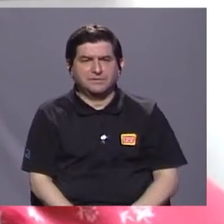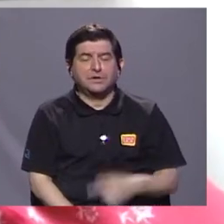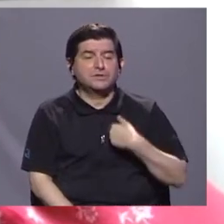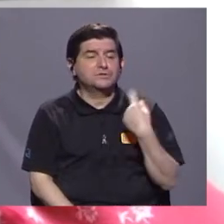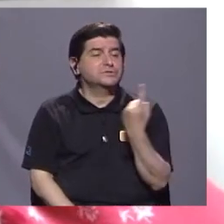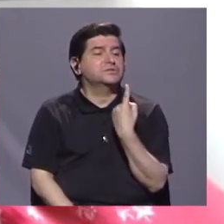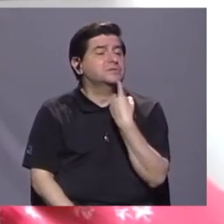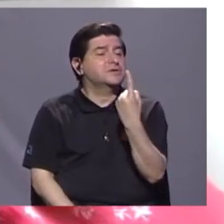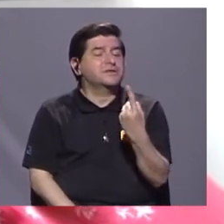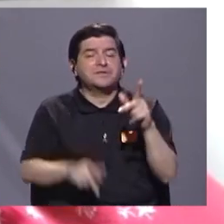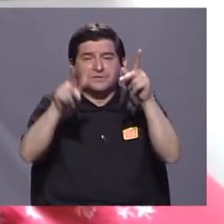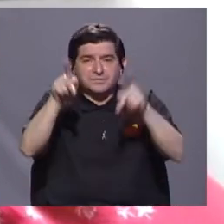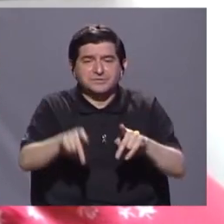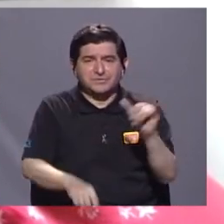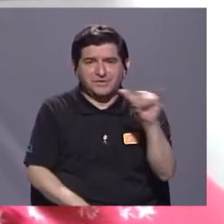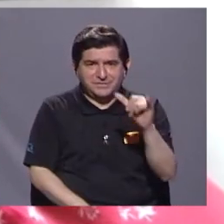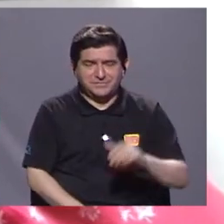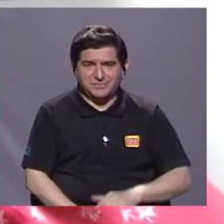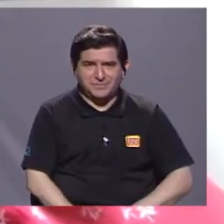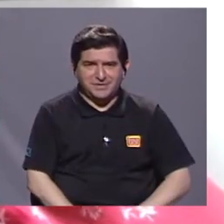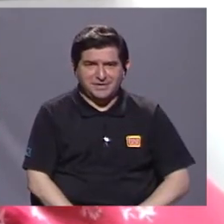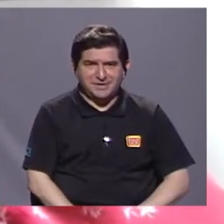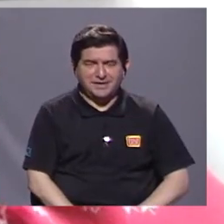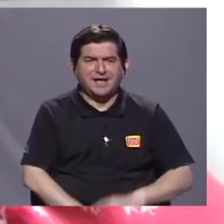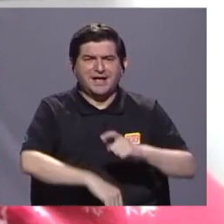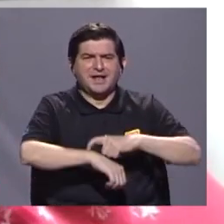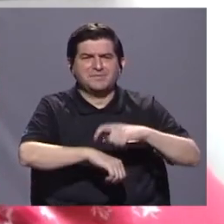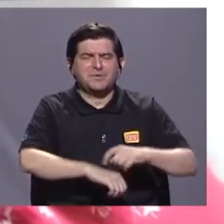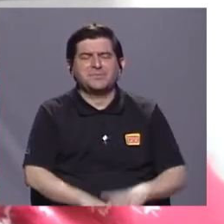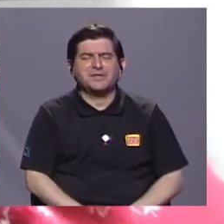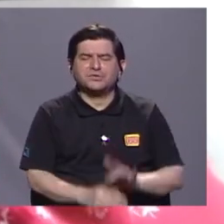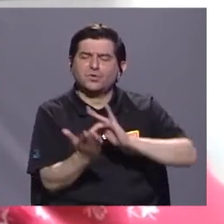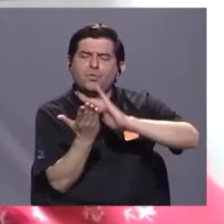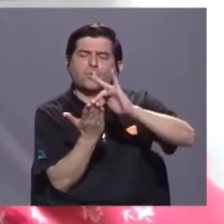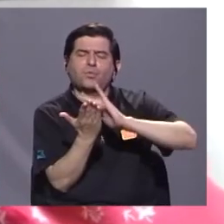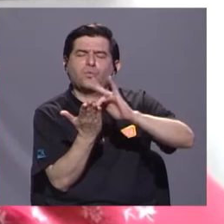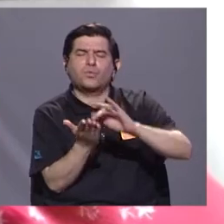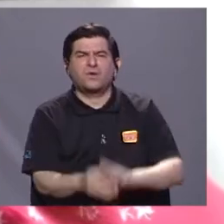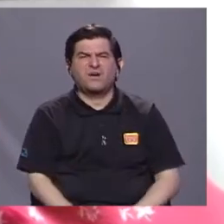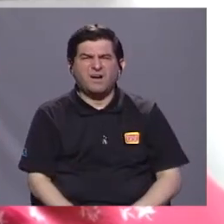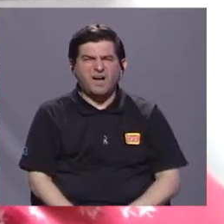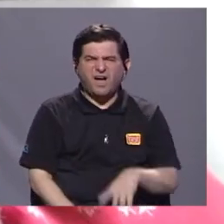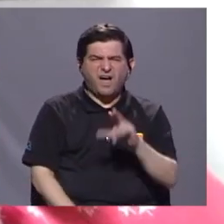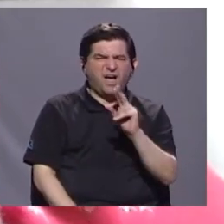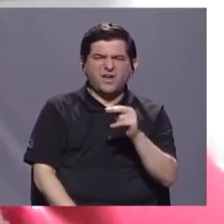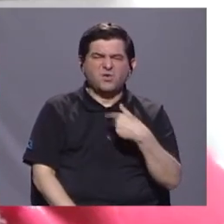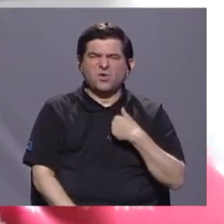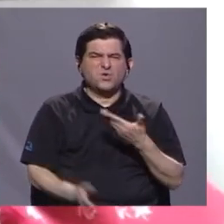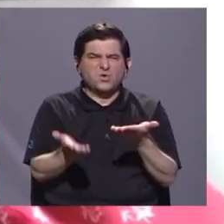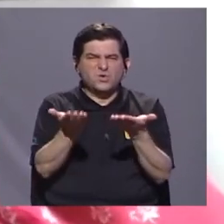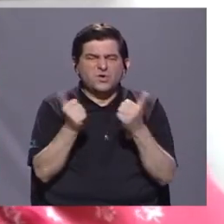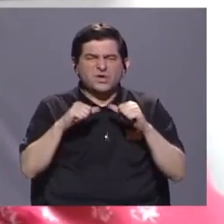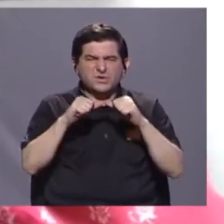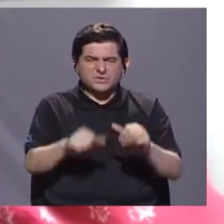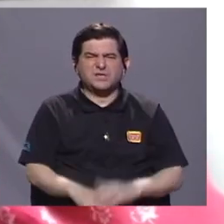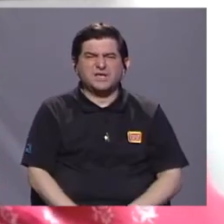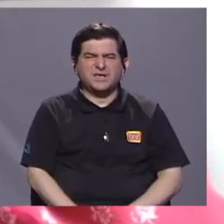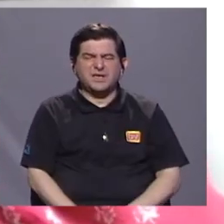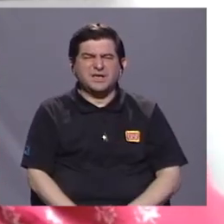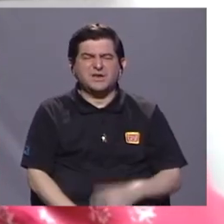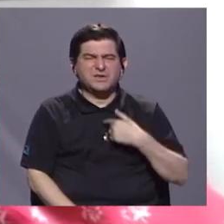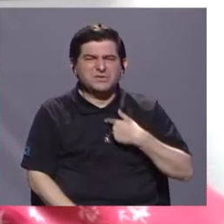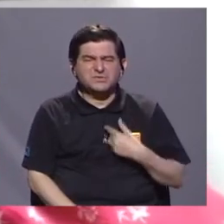siempre le digo a la gente es como cuando vinieron los teléfonos celulares que dijéramos ay no yo quiero seguir usando mi teléfono de